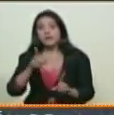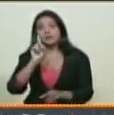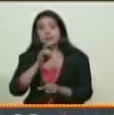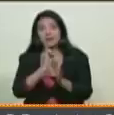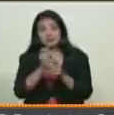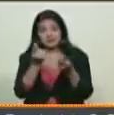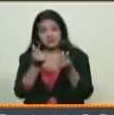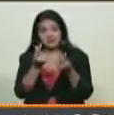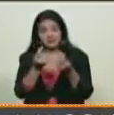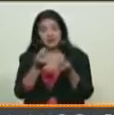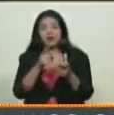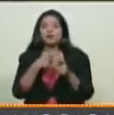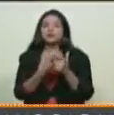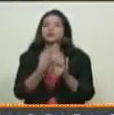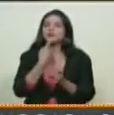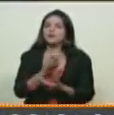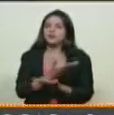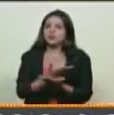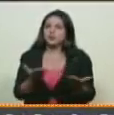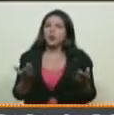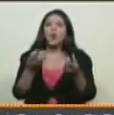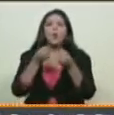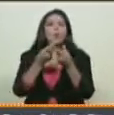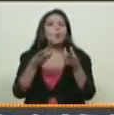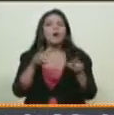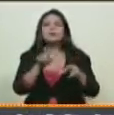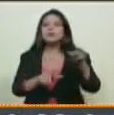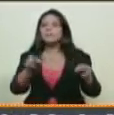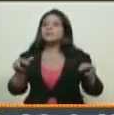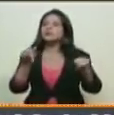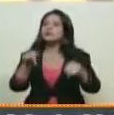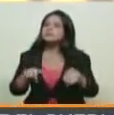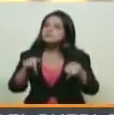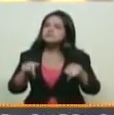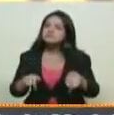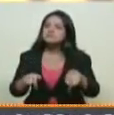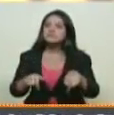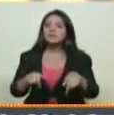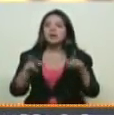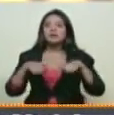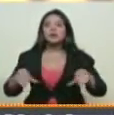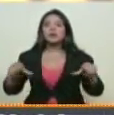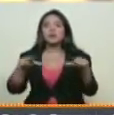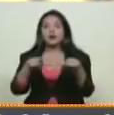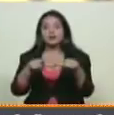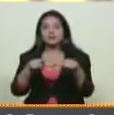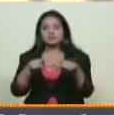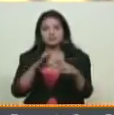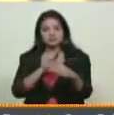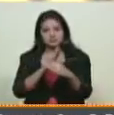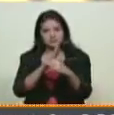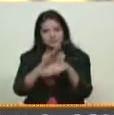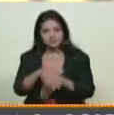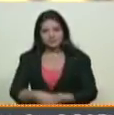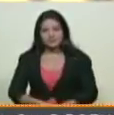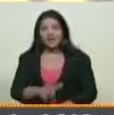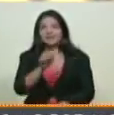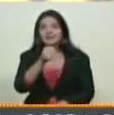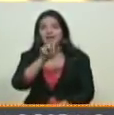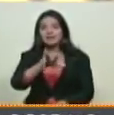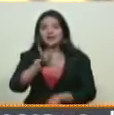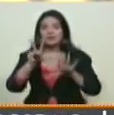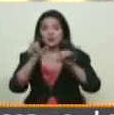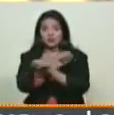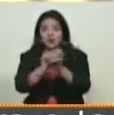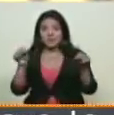y entonces ya le dijo cuántas personas que están aquí en este auditorio han utilizado bien y 38 minutos en la mañana